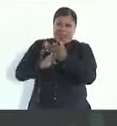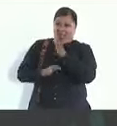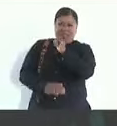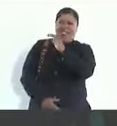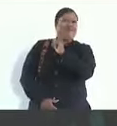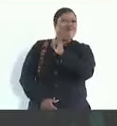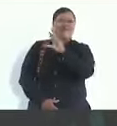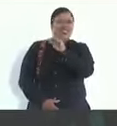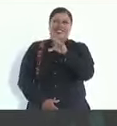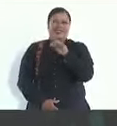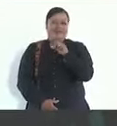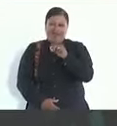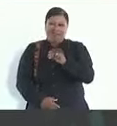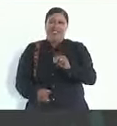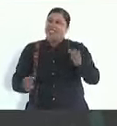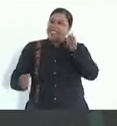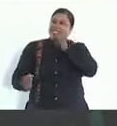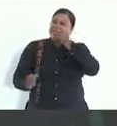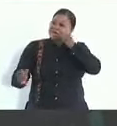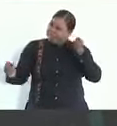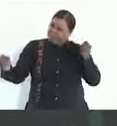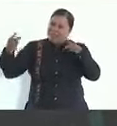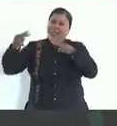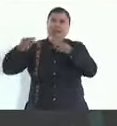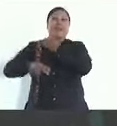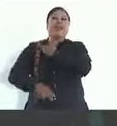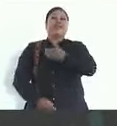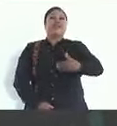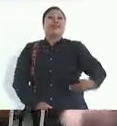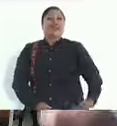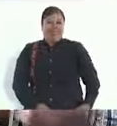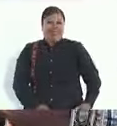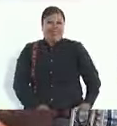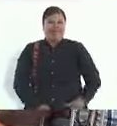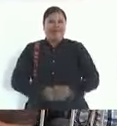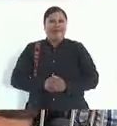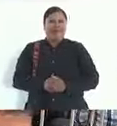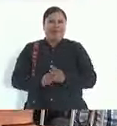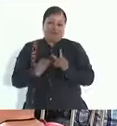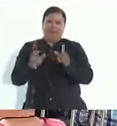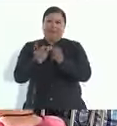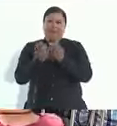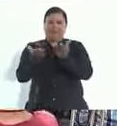le decimos hasta siempre, presidente. Los que no ayuden.